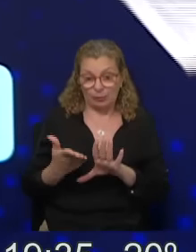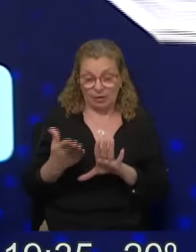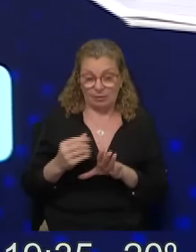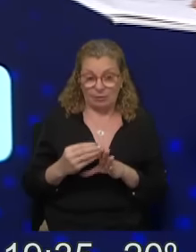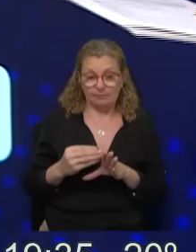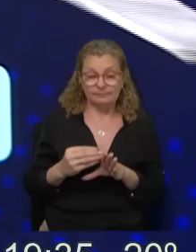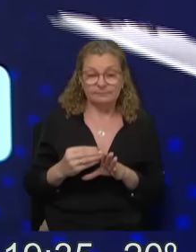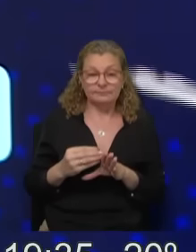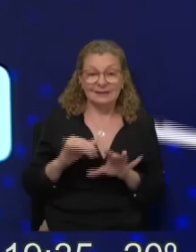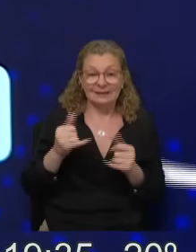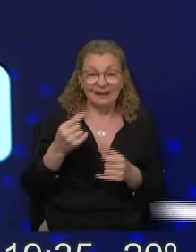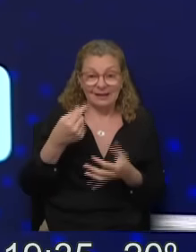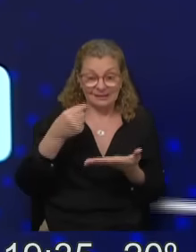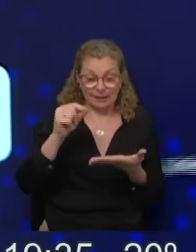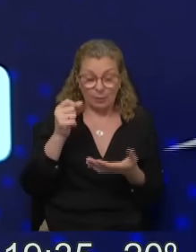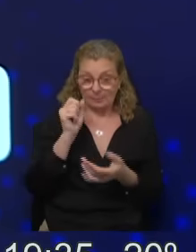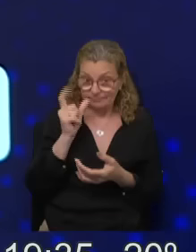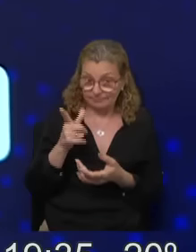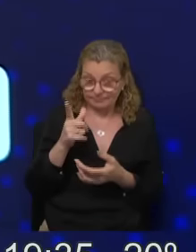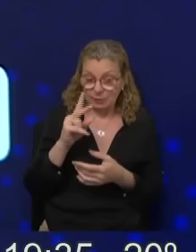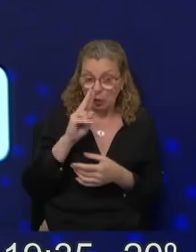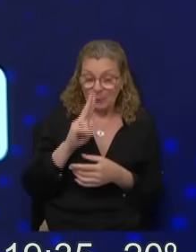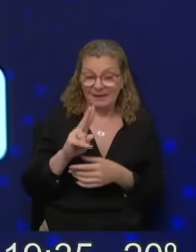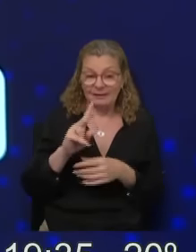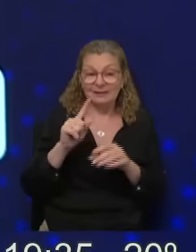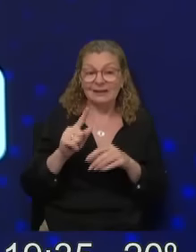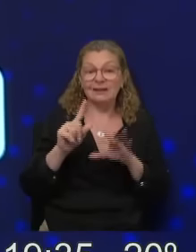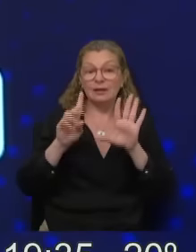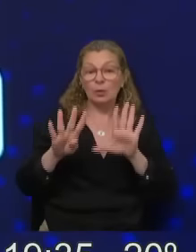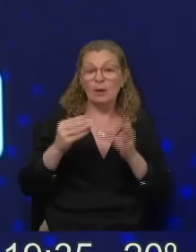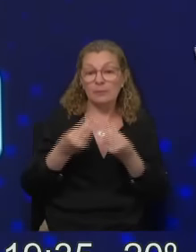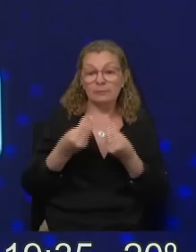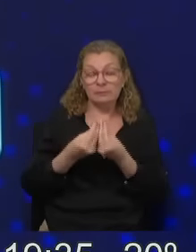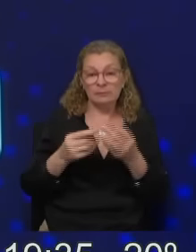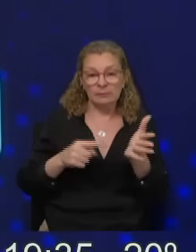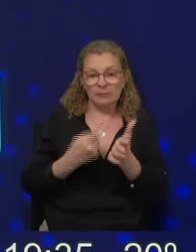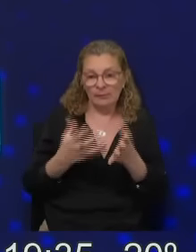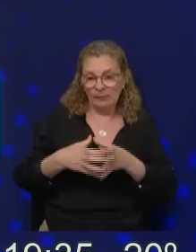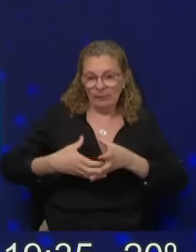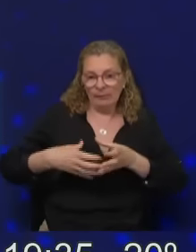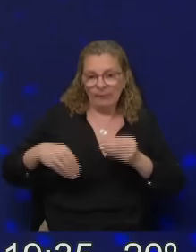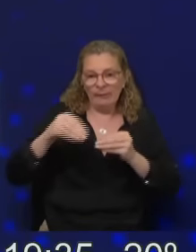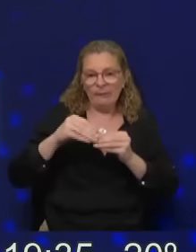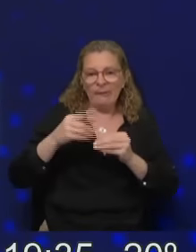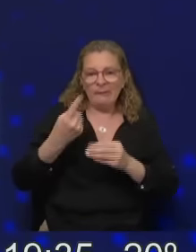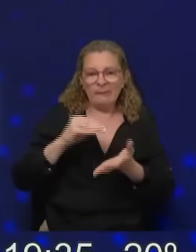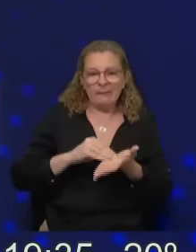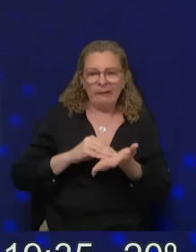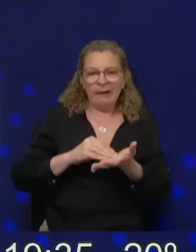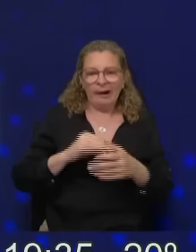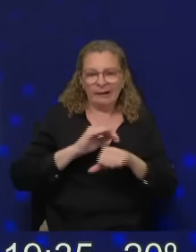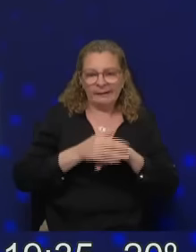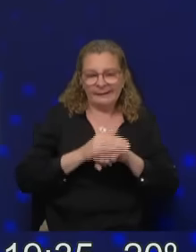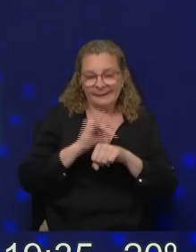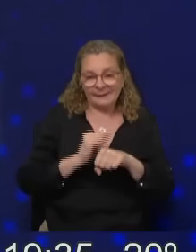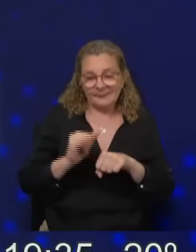8,7%. Y quizás el dato más llamativo, el de 2019, por la cantidad de puntos que creció en la primera vuelta, cuando Daniel Martínez